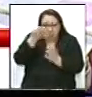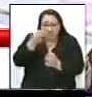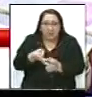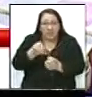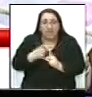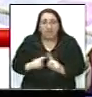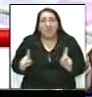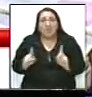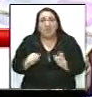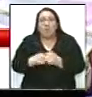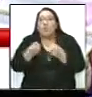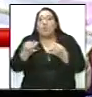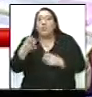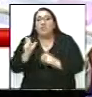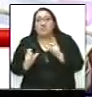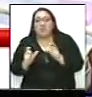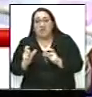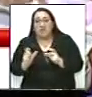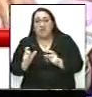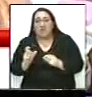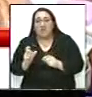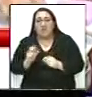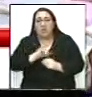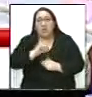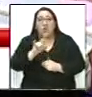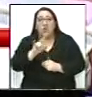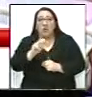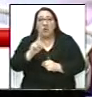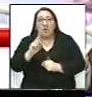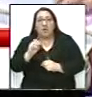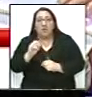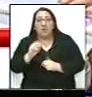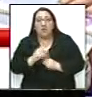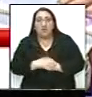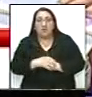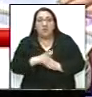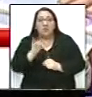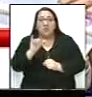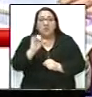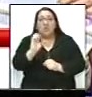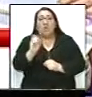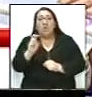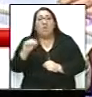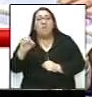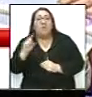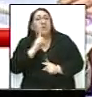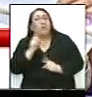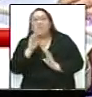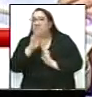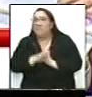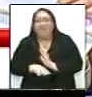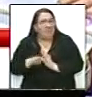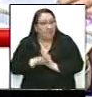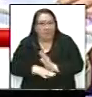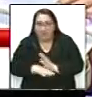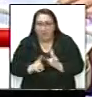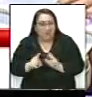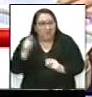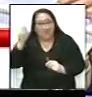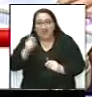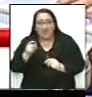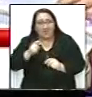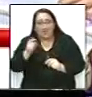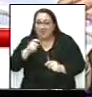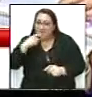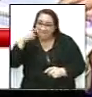propia página web del jurado y de la OMPE. Entonces, esos temas, presidenta, no son menores, constituyen y